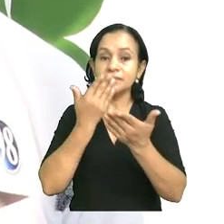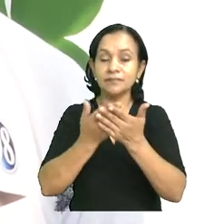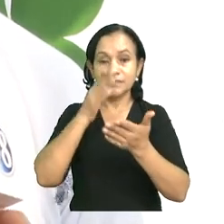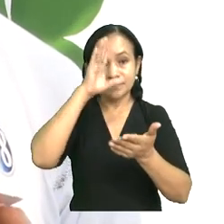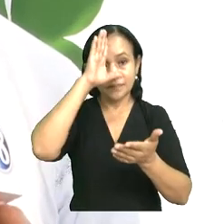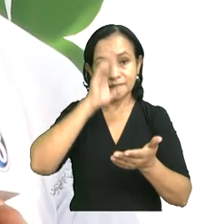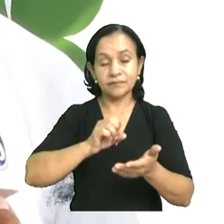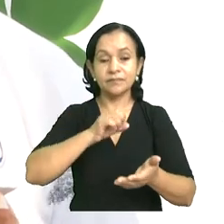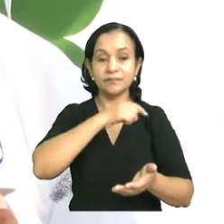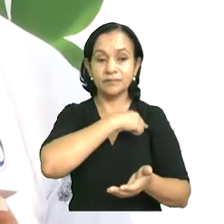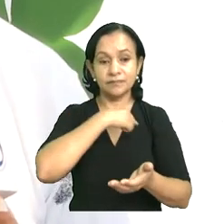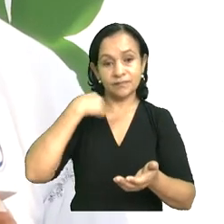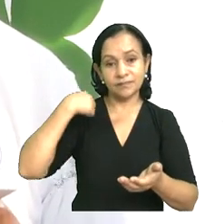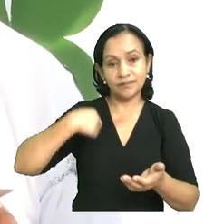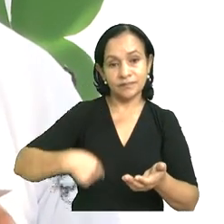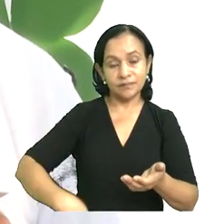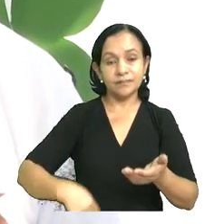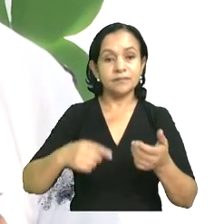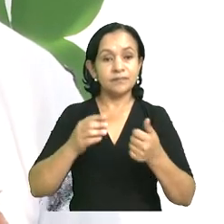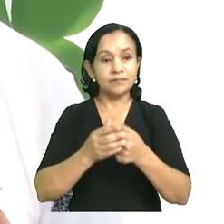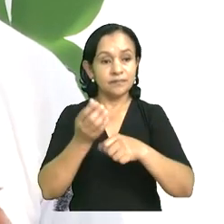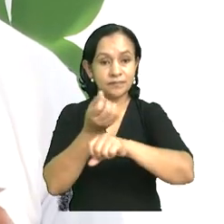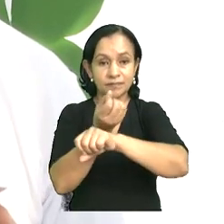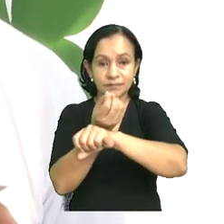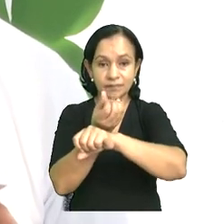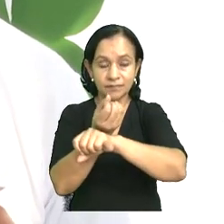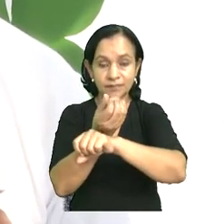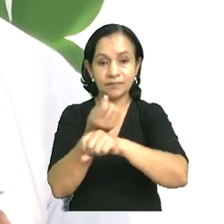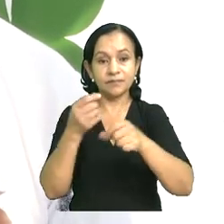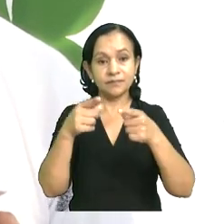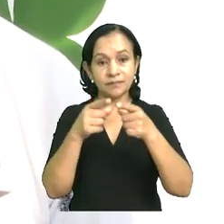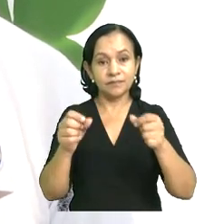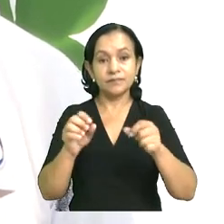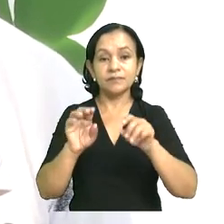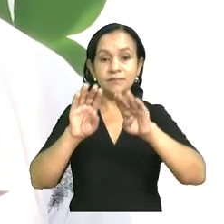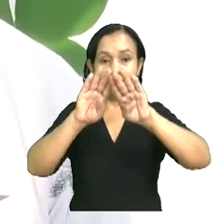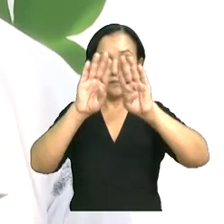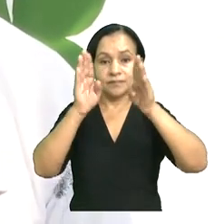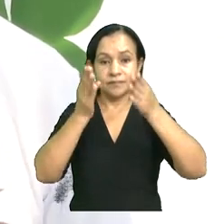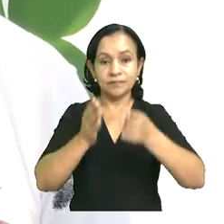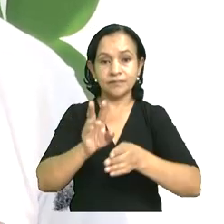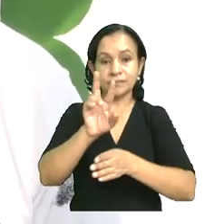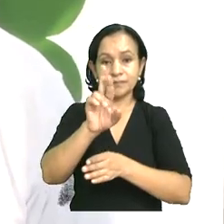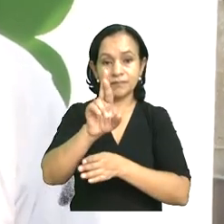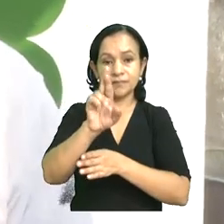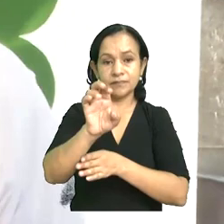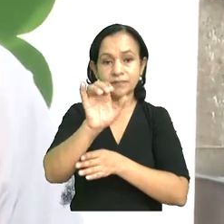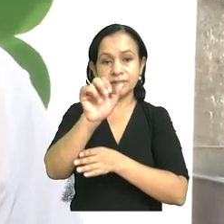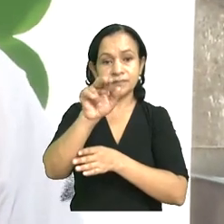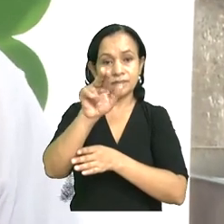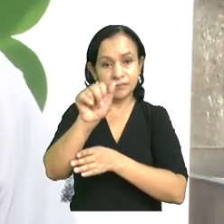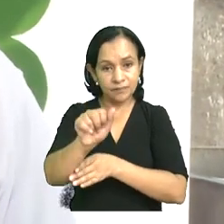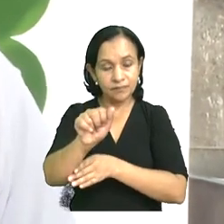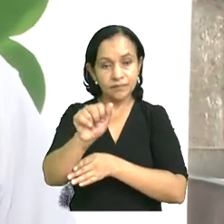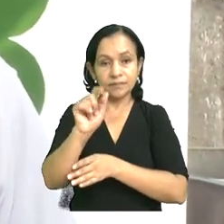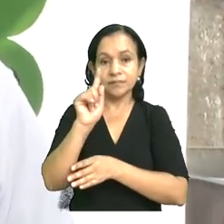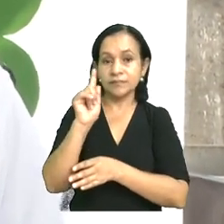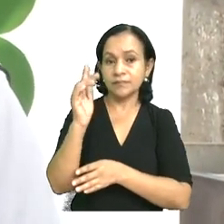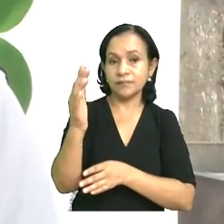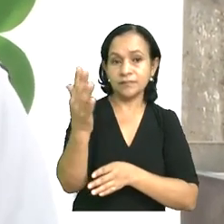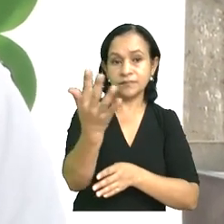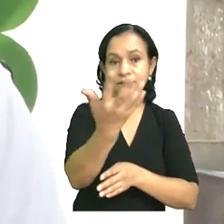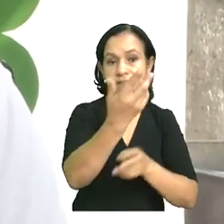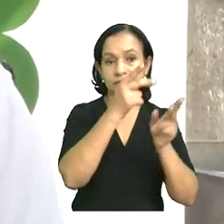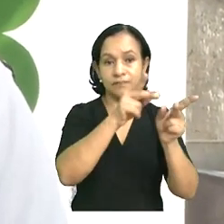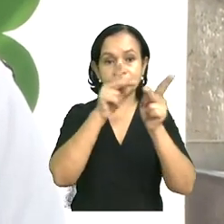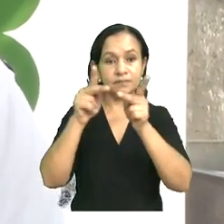de China-Taiwán, a la alcaldía, a la compañera Reina Rueda y a todos los compañeros, a todo